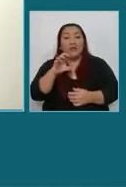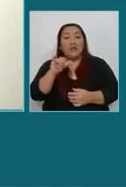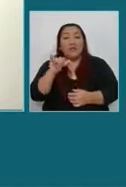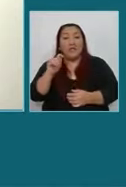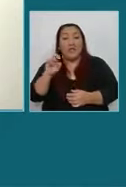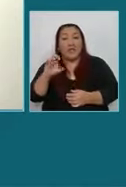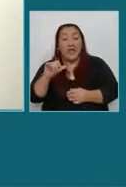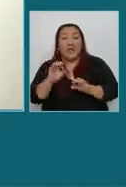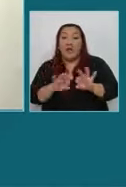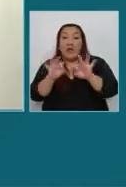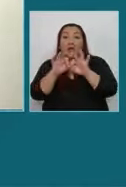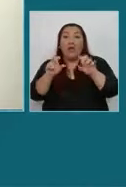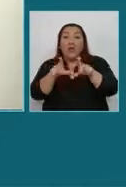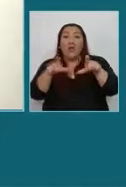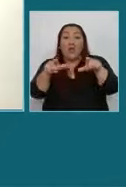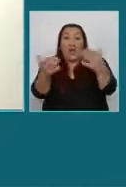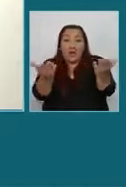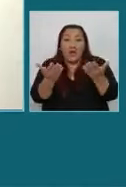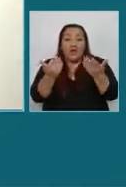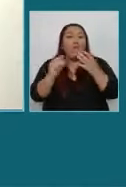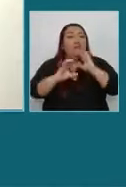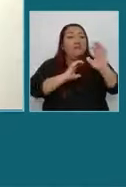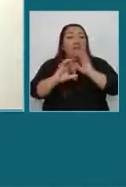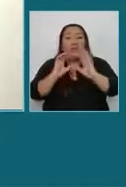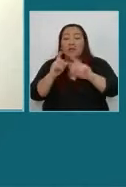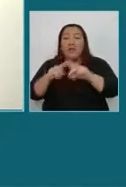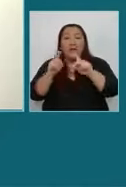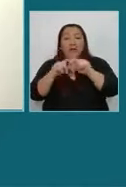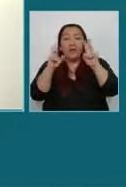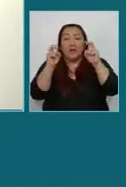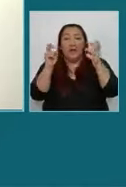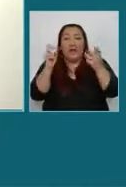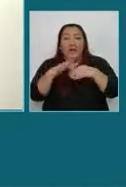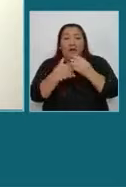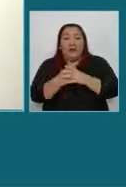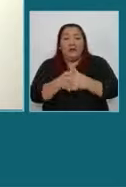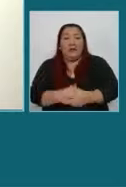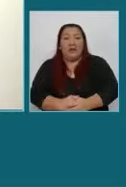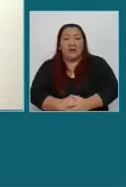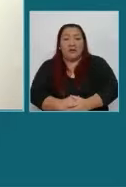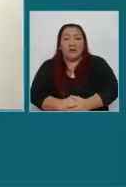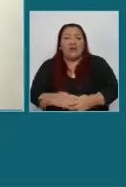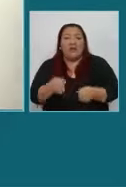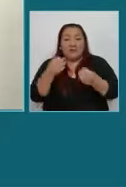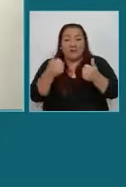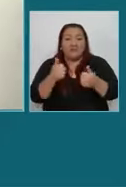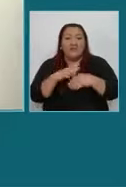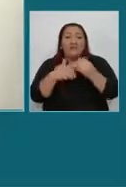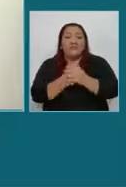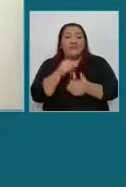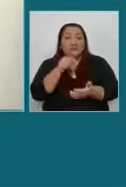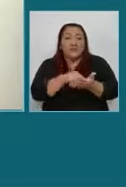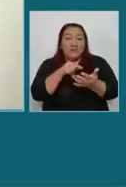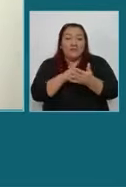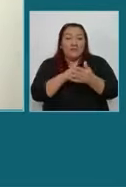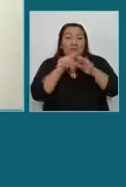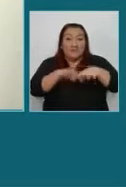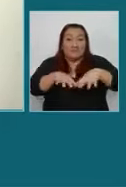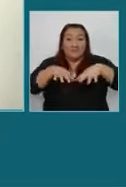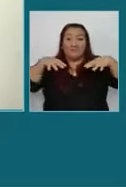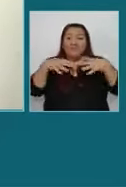este espacio, por dar impulso al ecosistema emprendedor y al Venture Capital. Y bueno, el objetivo de este panel